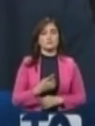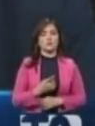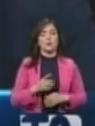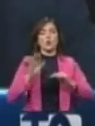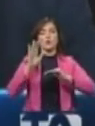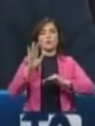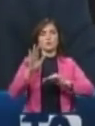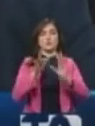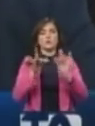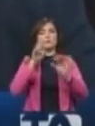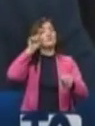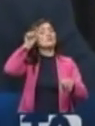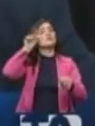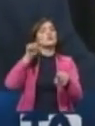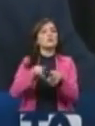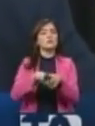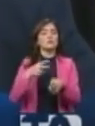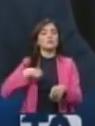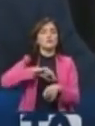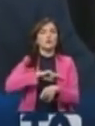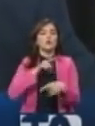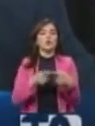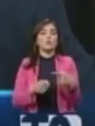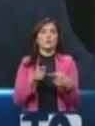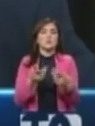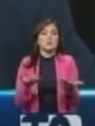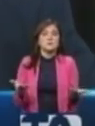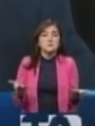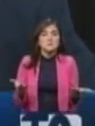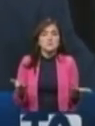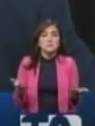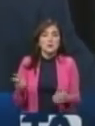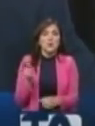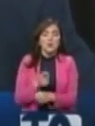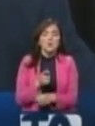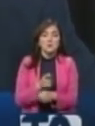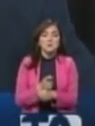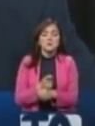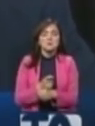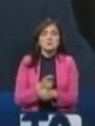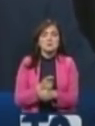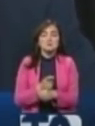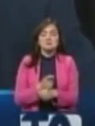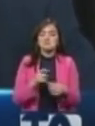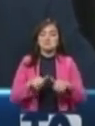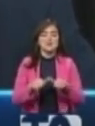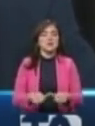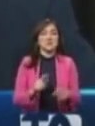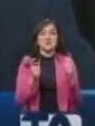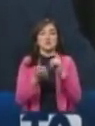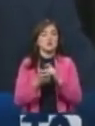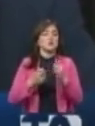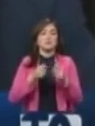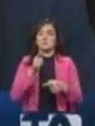lo que está descrito en el acuerdo, y por tanto nosotros no podemos dar de baja una ordenanza que se encuentra vigente ni crear una